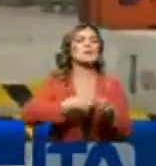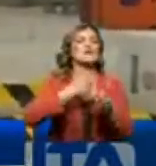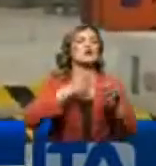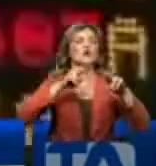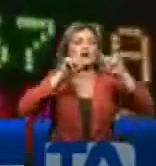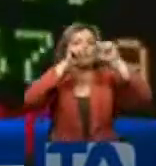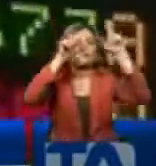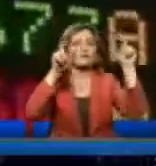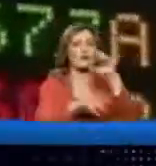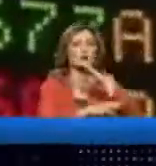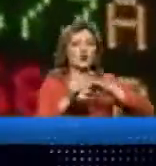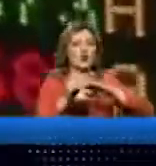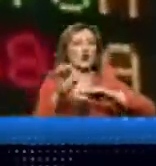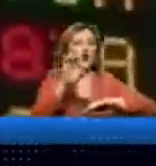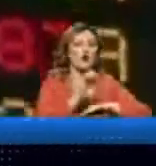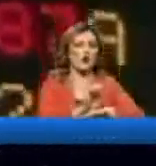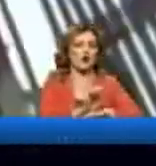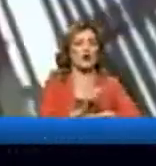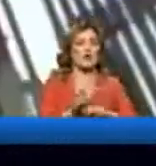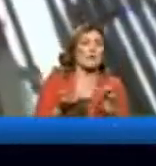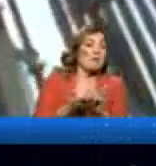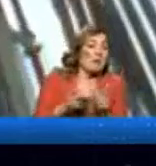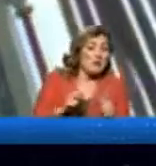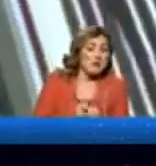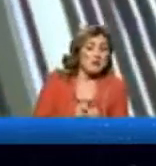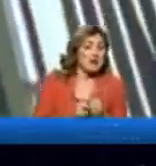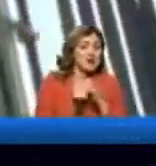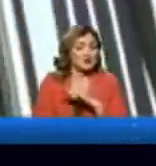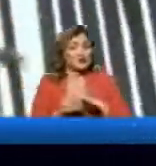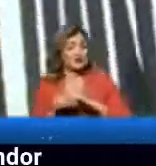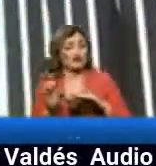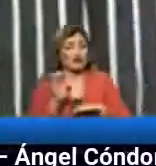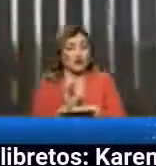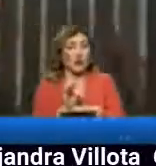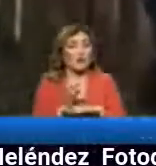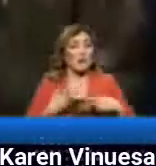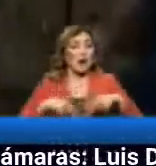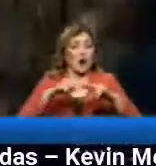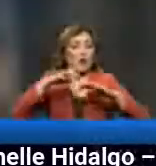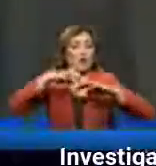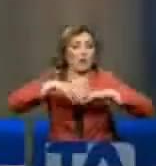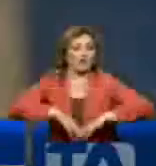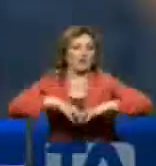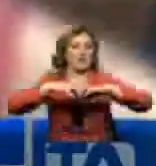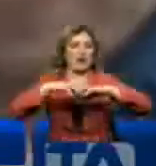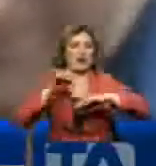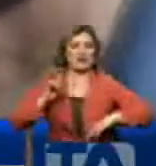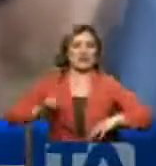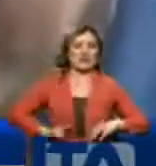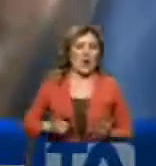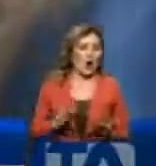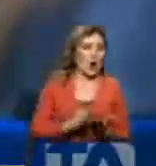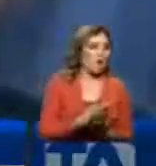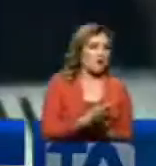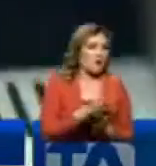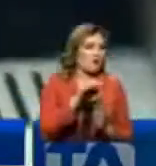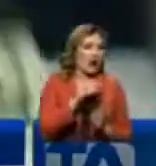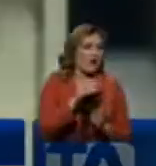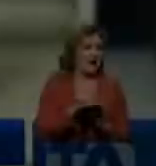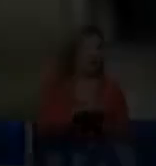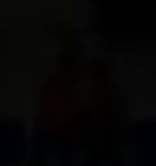otro importante exportador en ecuador pero una baja del 60% de sus salidas del país hacia otras naciones